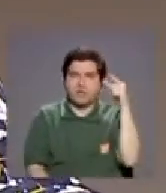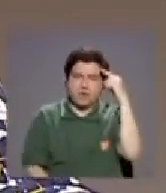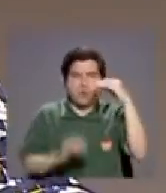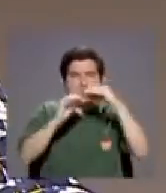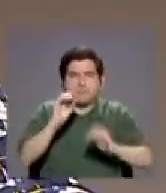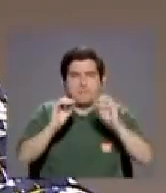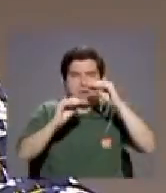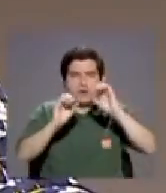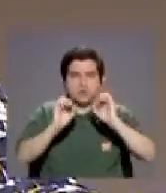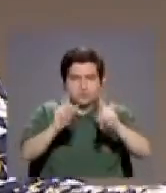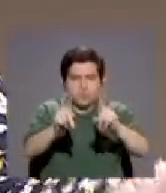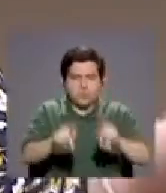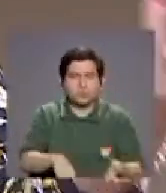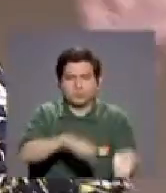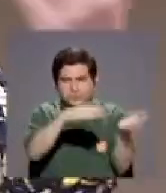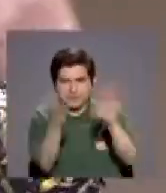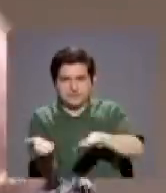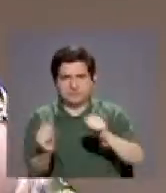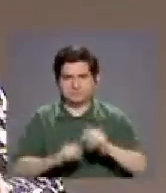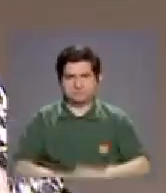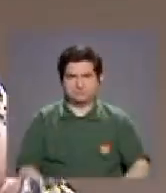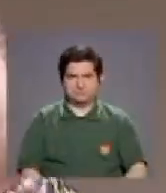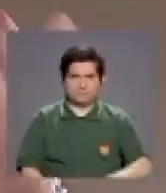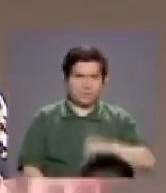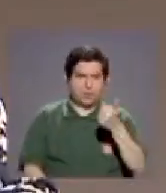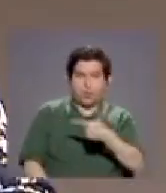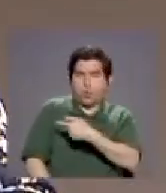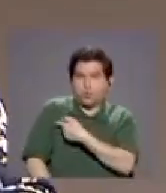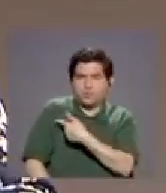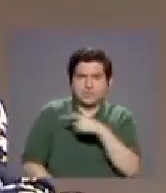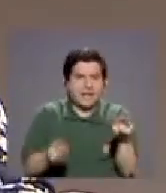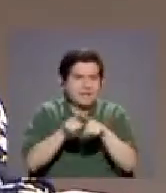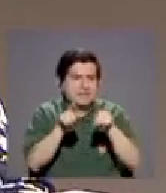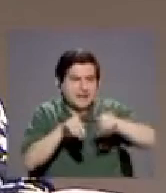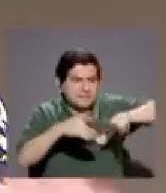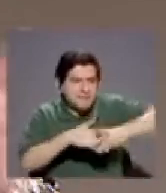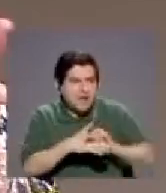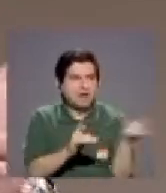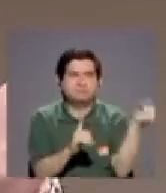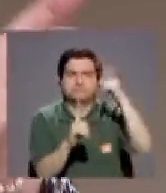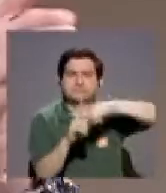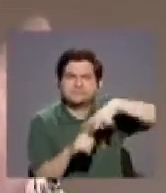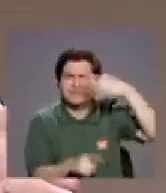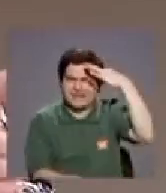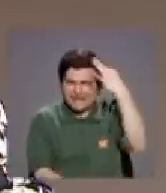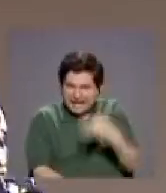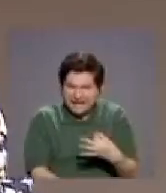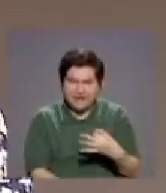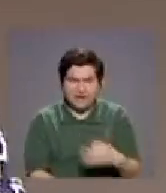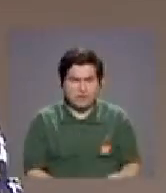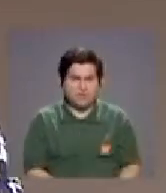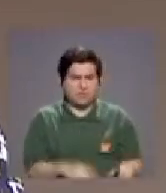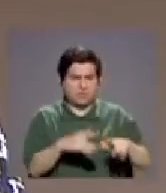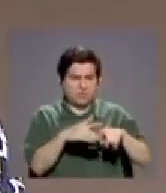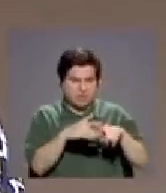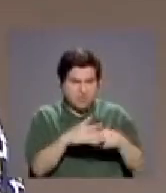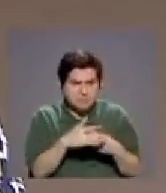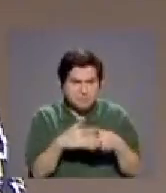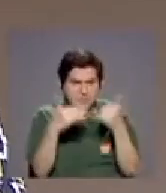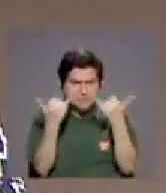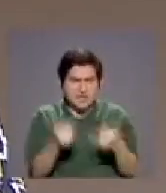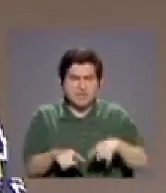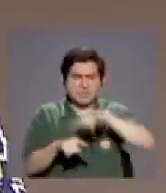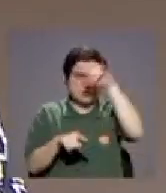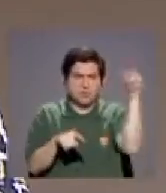menos posibilidades de morir. Y otra de las vacunas que también se van a empezar a aplicar, si no me equivoco, ahora apenas que empiece el